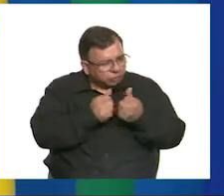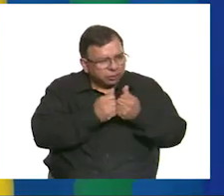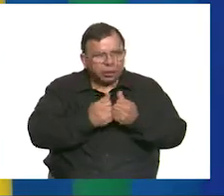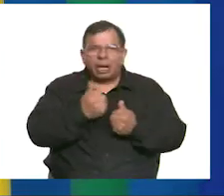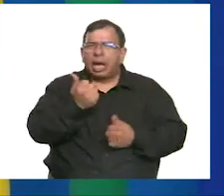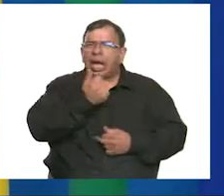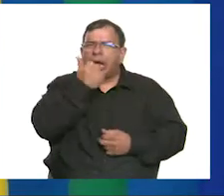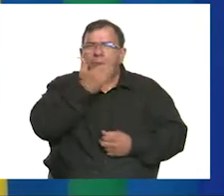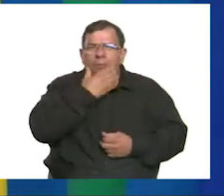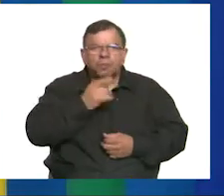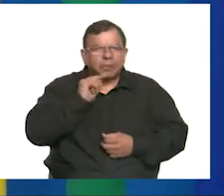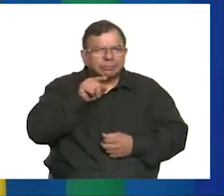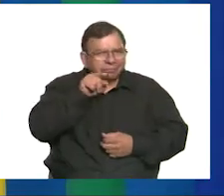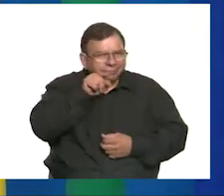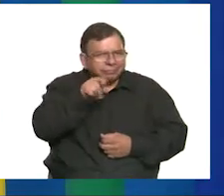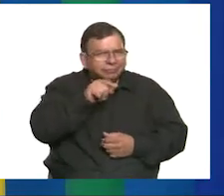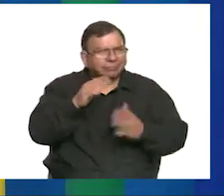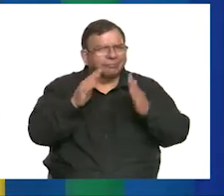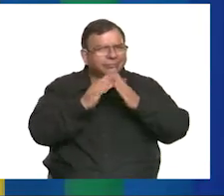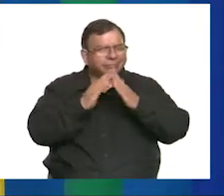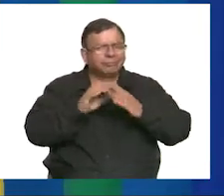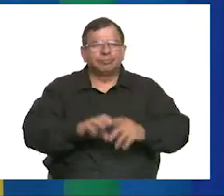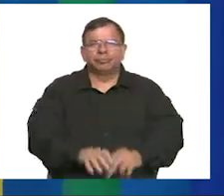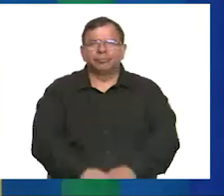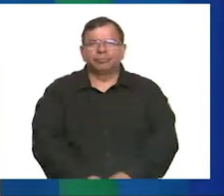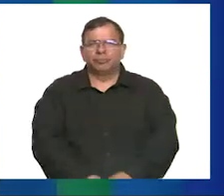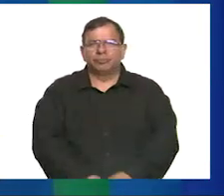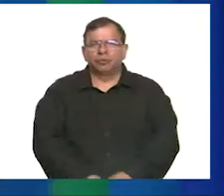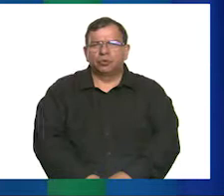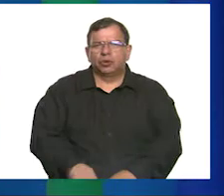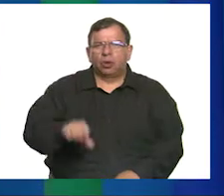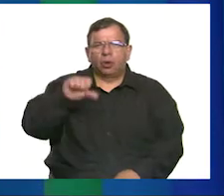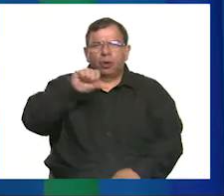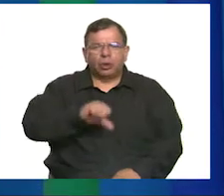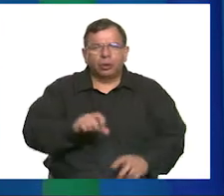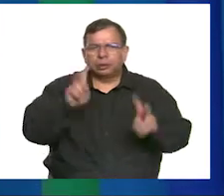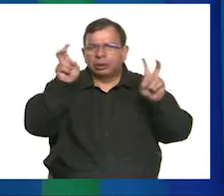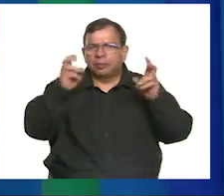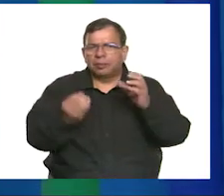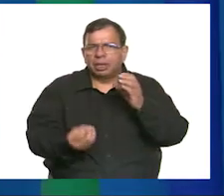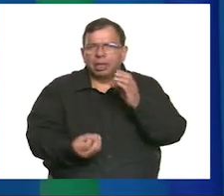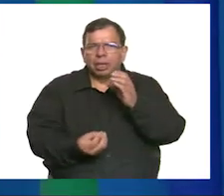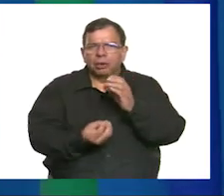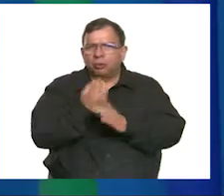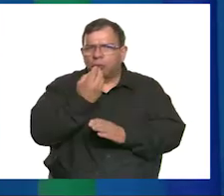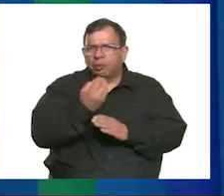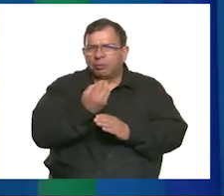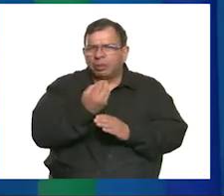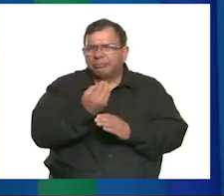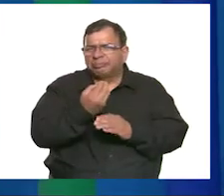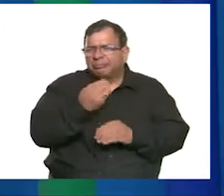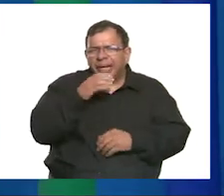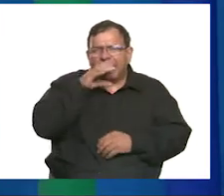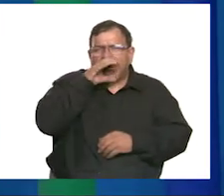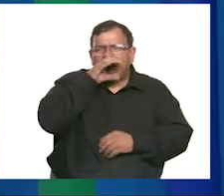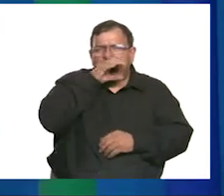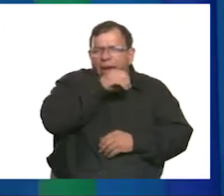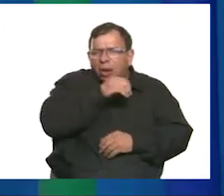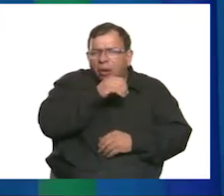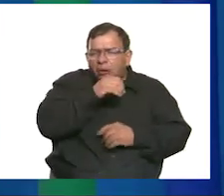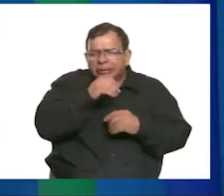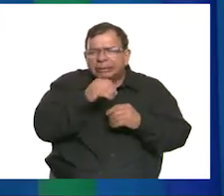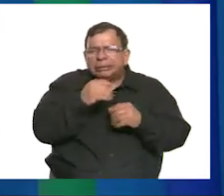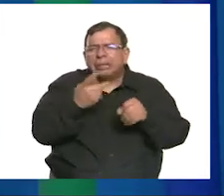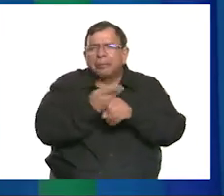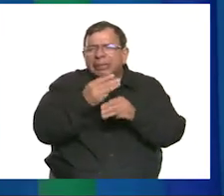mis alumnas y alumnos que nos acompañan desde sus hogares. Hoy veremos un nuevo tema relacionado con el calor y los efectos en